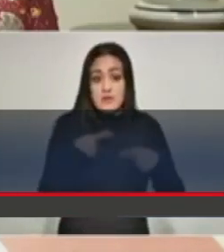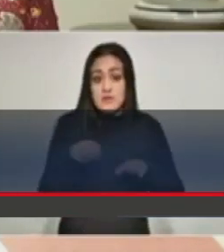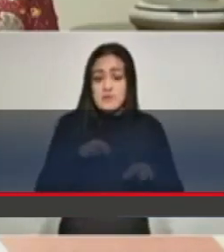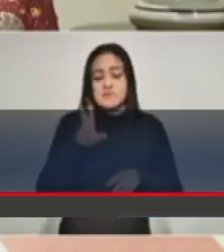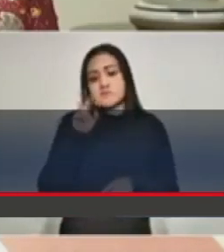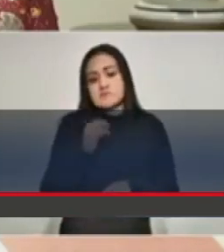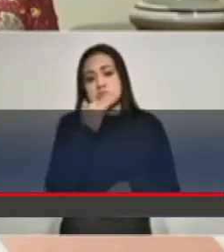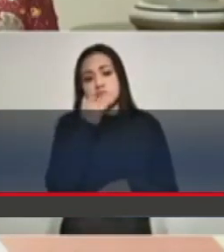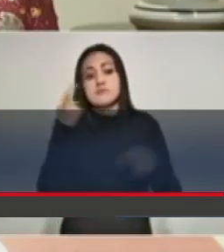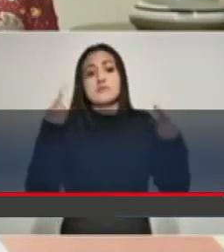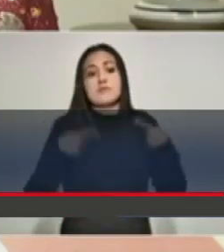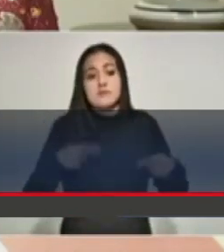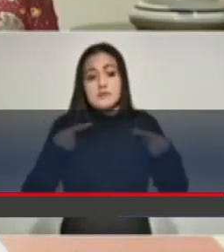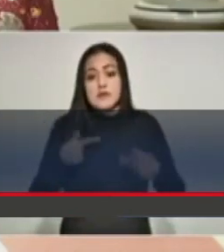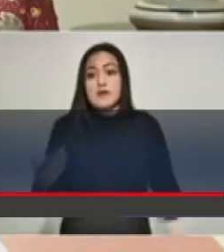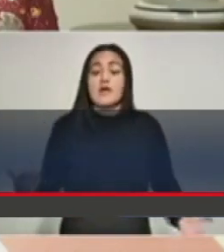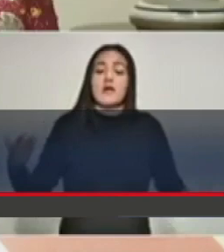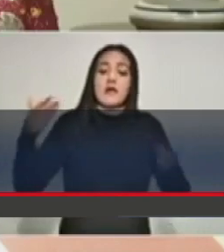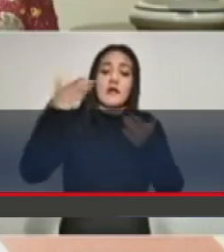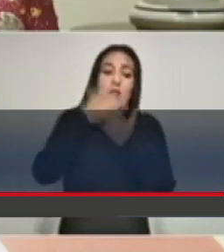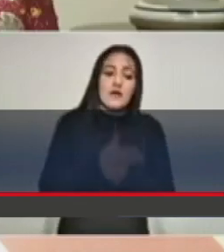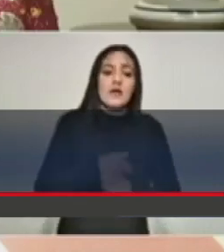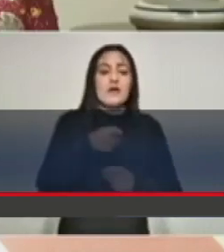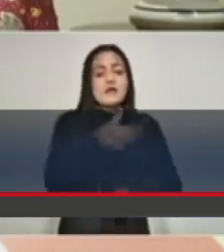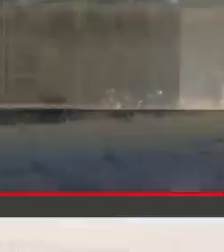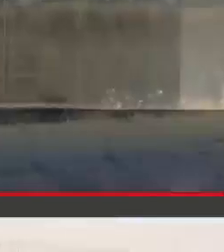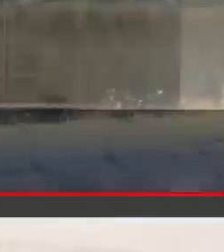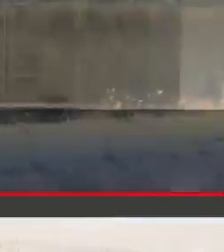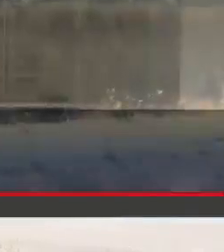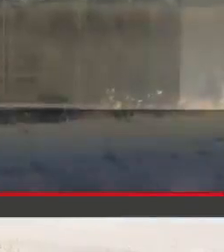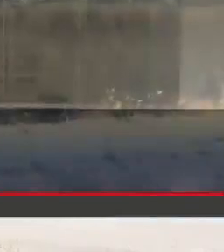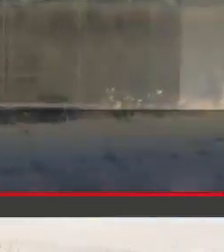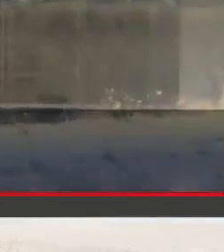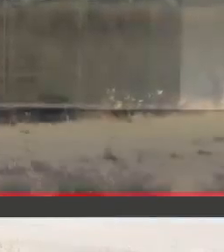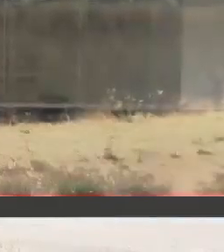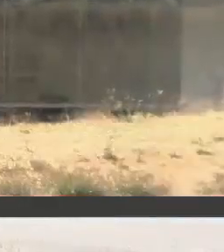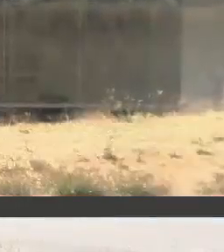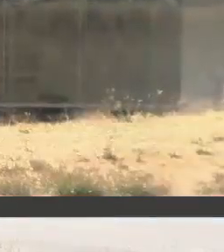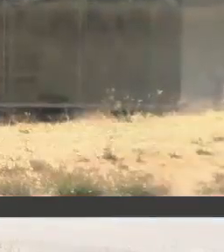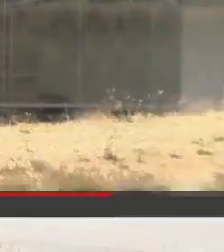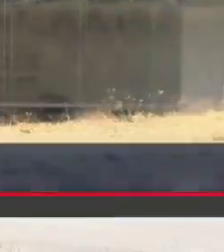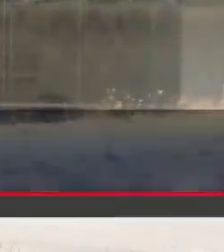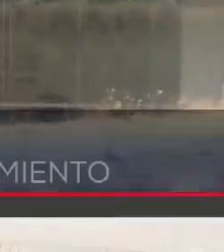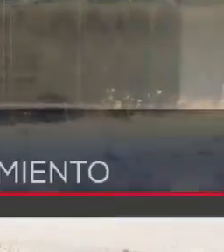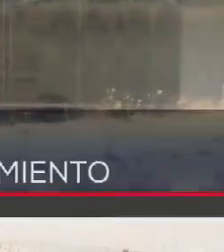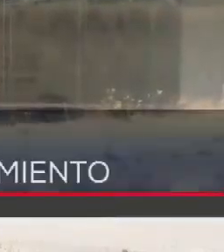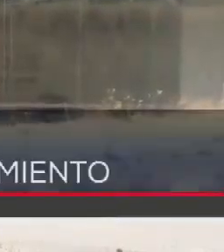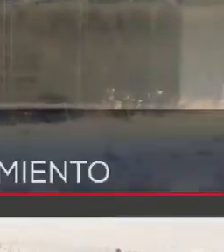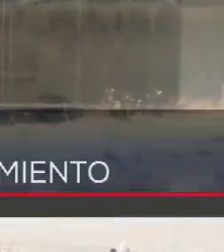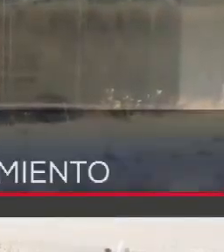se estaciona gente que va a hacer trámites. Por tal motivo, el acceso a los cajones